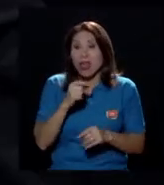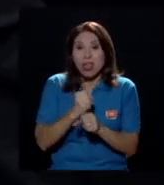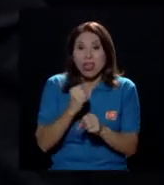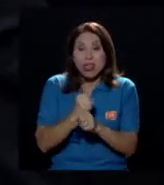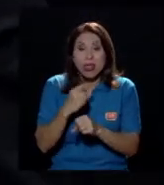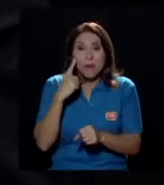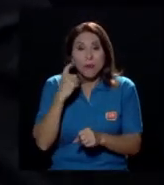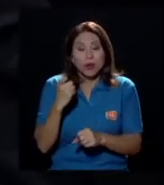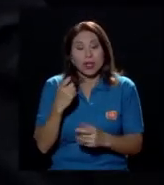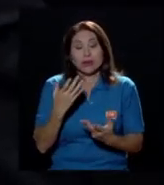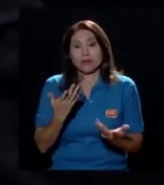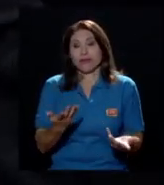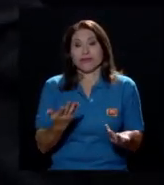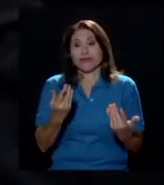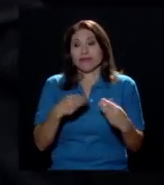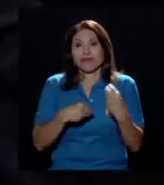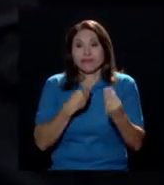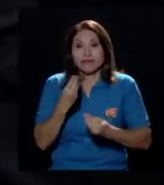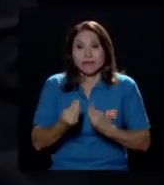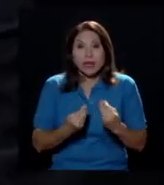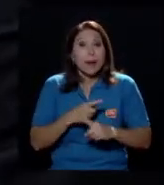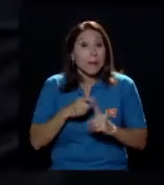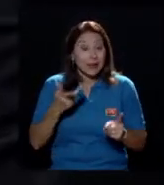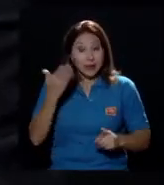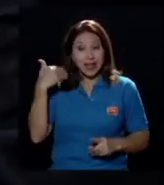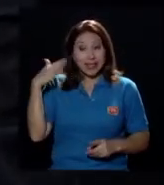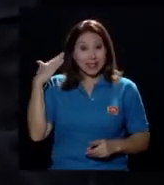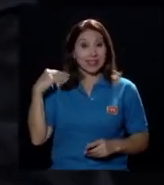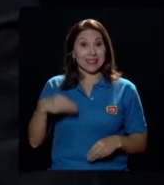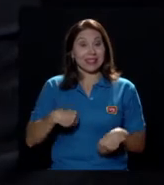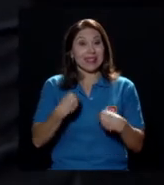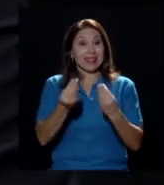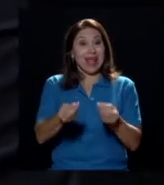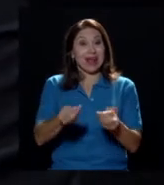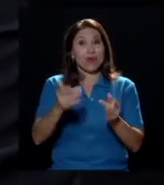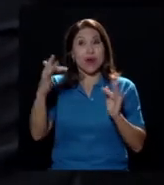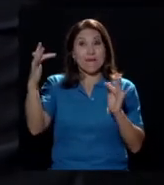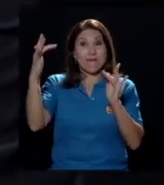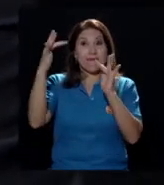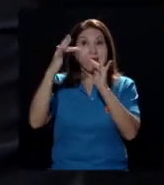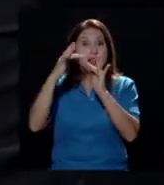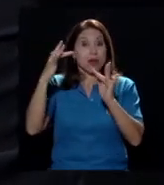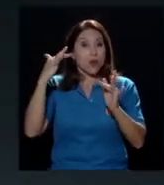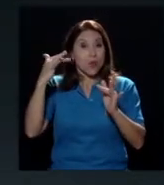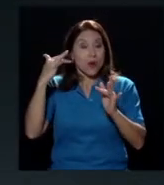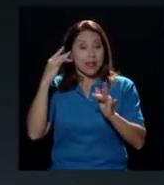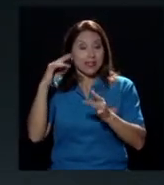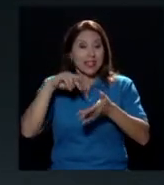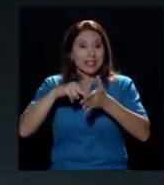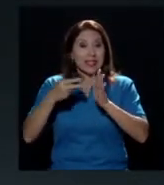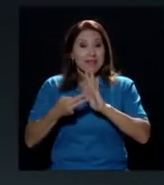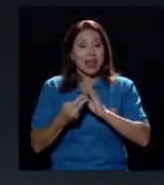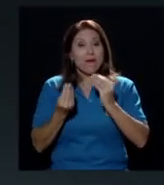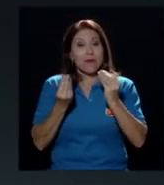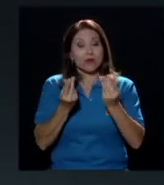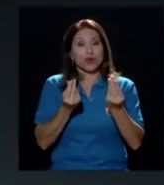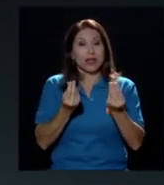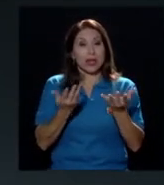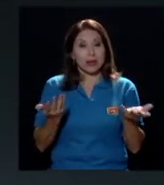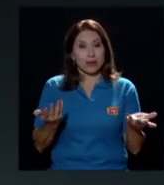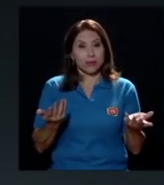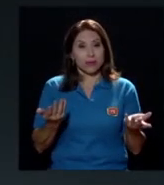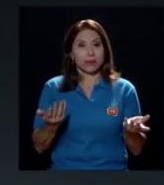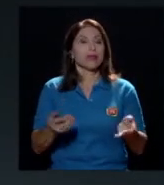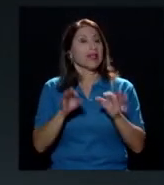una frecuencia significaba un ingreso importante de dinero para eso. E importante sí, será sí, lo que seguiremos sí,